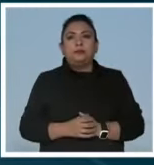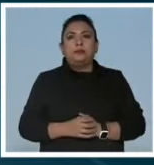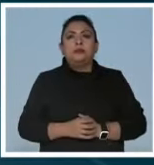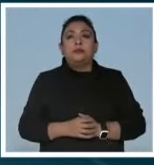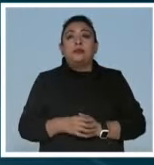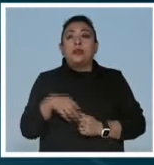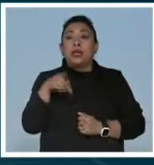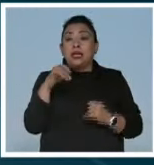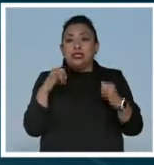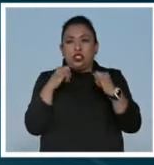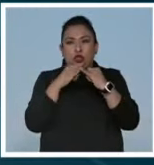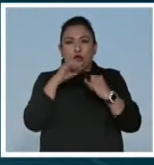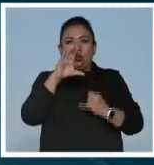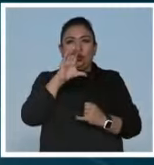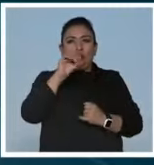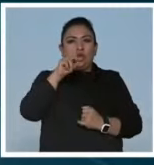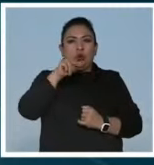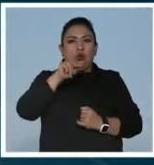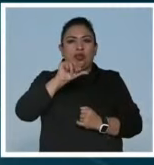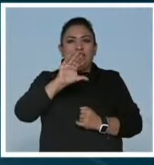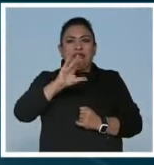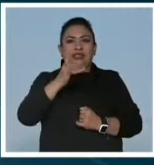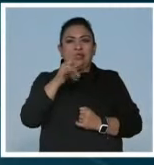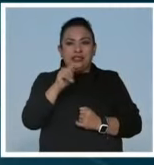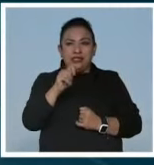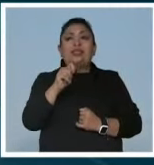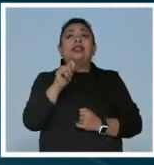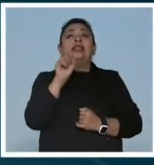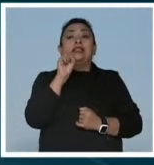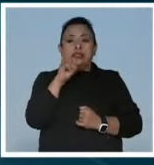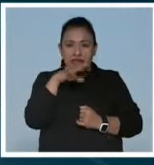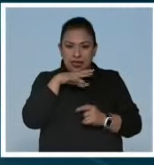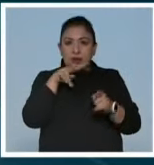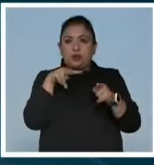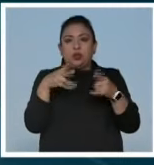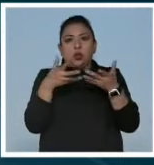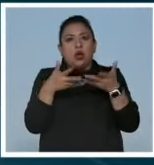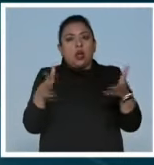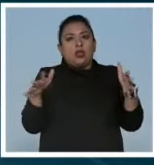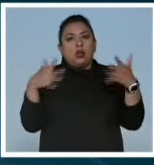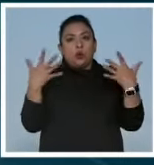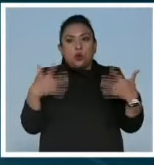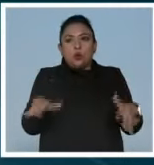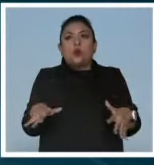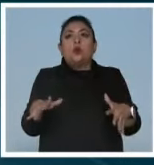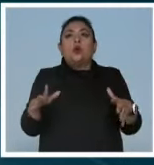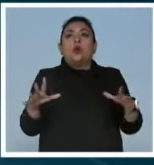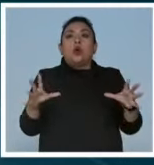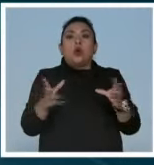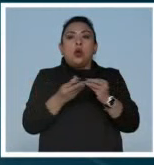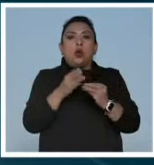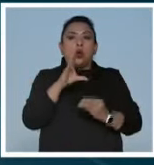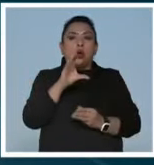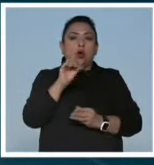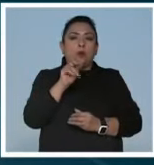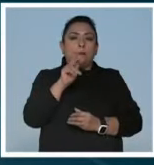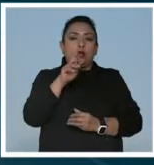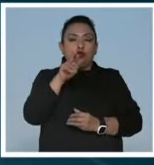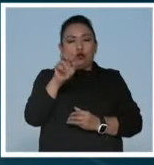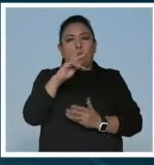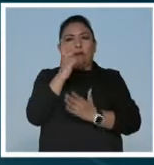Una institución como el CONACYT, efectivamente, creo que ha tenido una visión enorme en volverse coproductor de este programa de